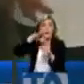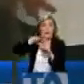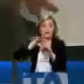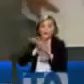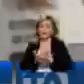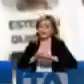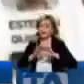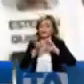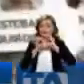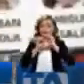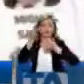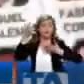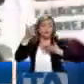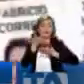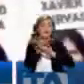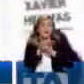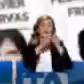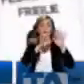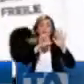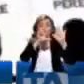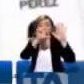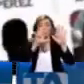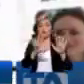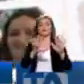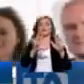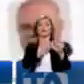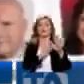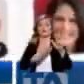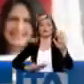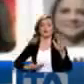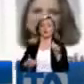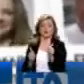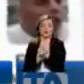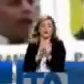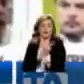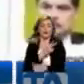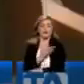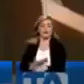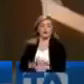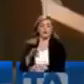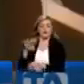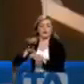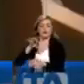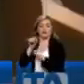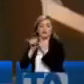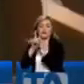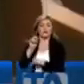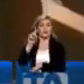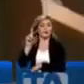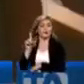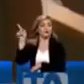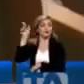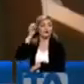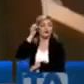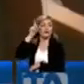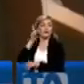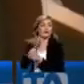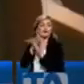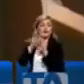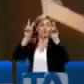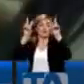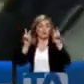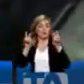movimientos políticos han propuesto 18 binomios presidenciales para las elecciones de 2021. A criterio de Esteban Ron, especialista en